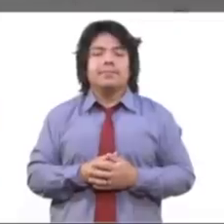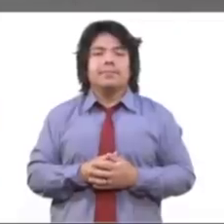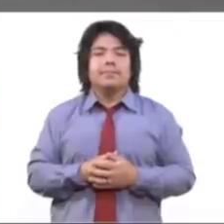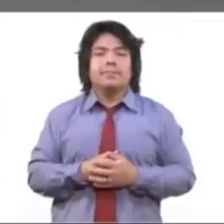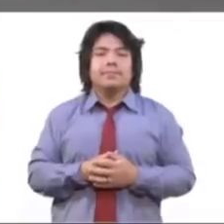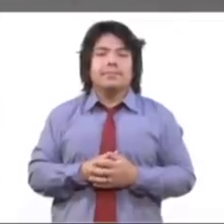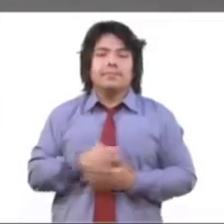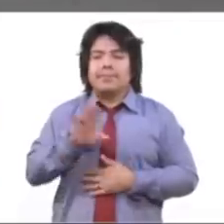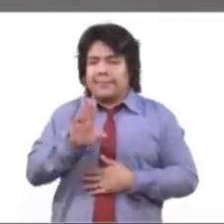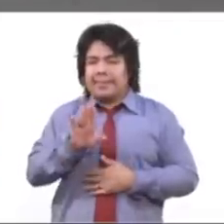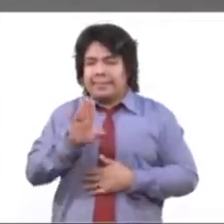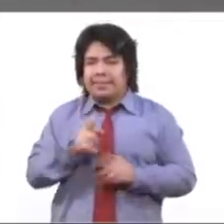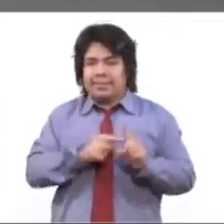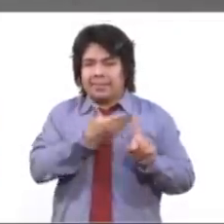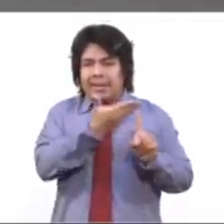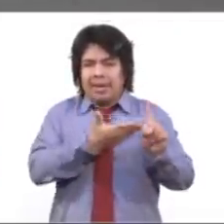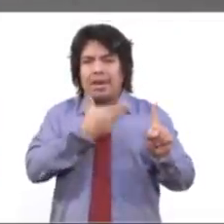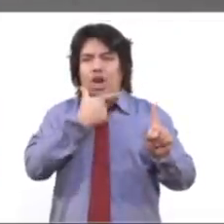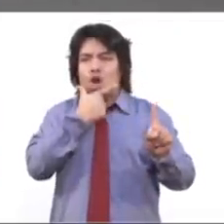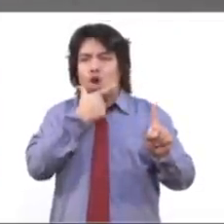El presunto feminicida